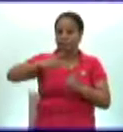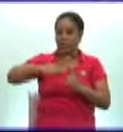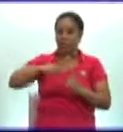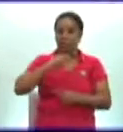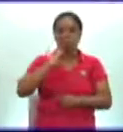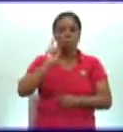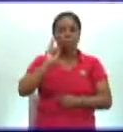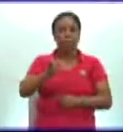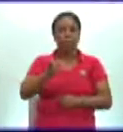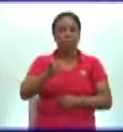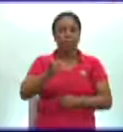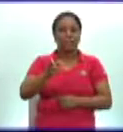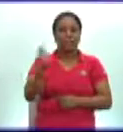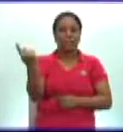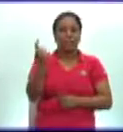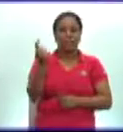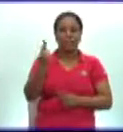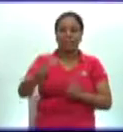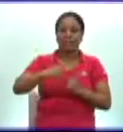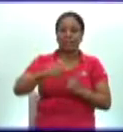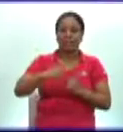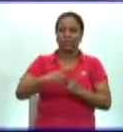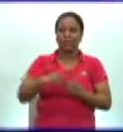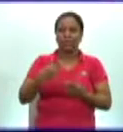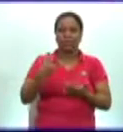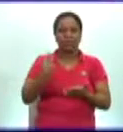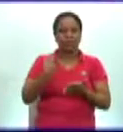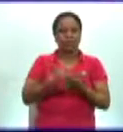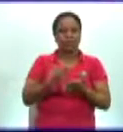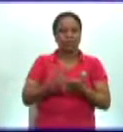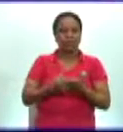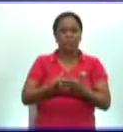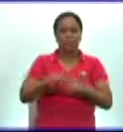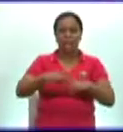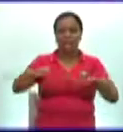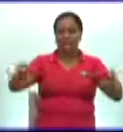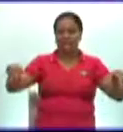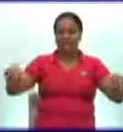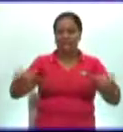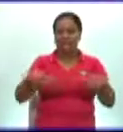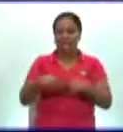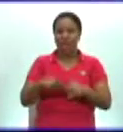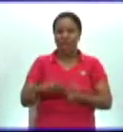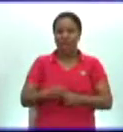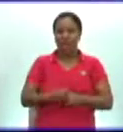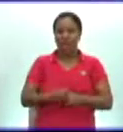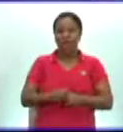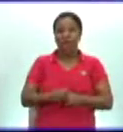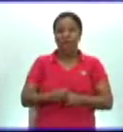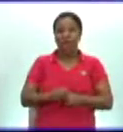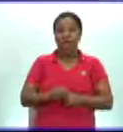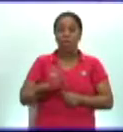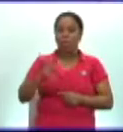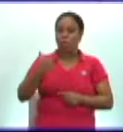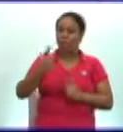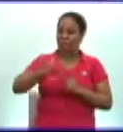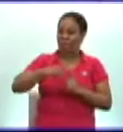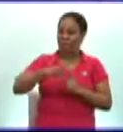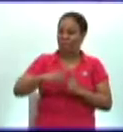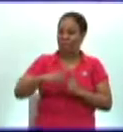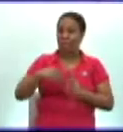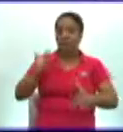la primera tarea. La primera tarea va a ser experimental en el aula. ¿Cuál es la tarea? Bueno, la actividad